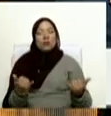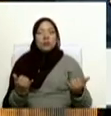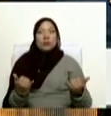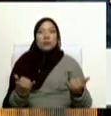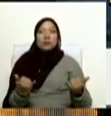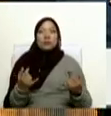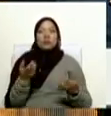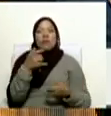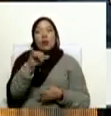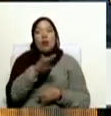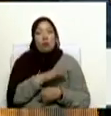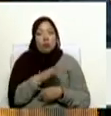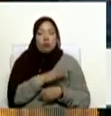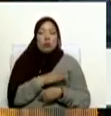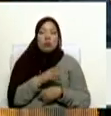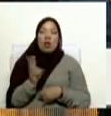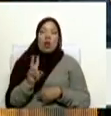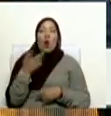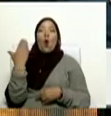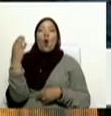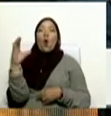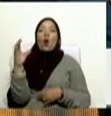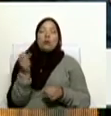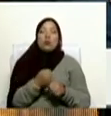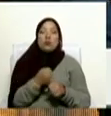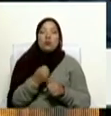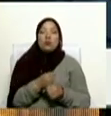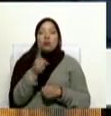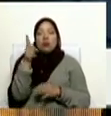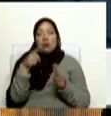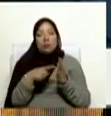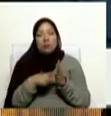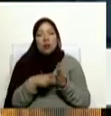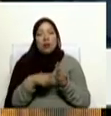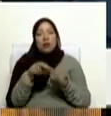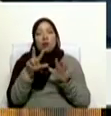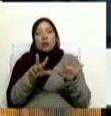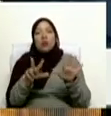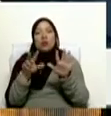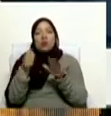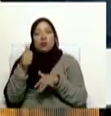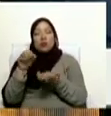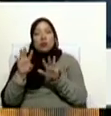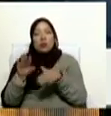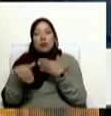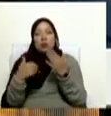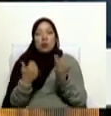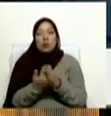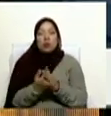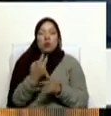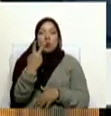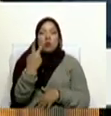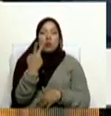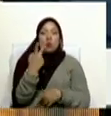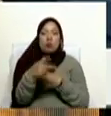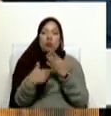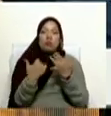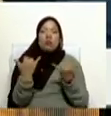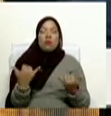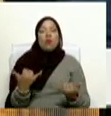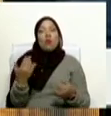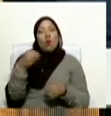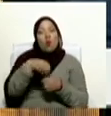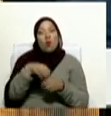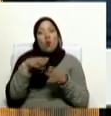existía la gran República de Colombia desde 1819 más de 2,300000 km cu hay